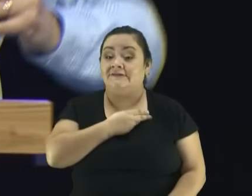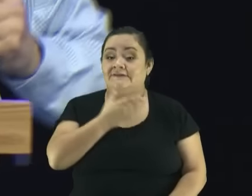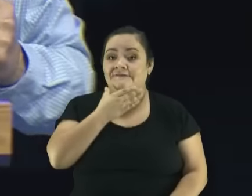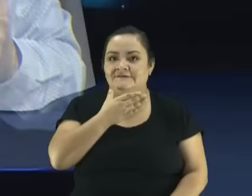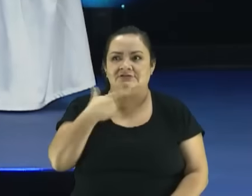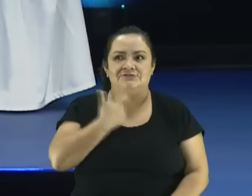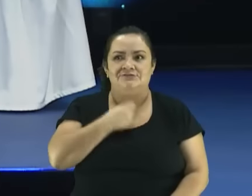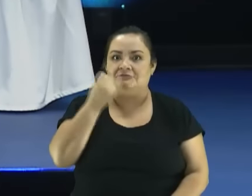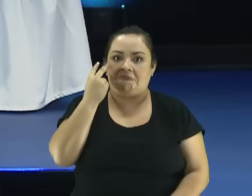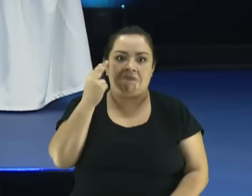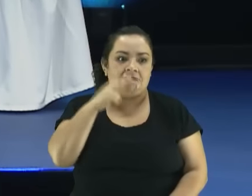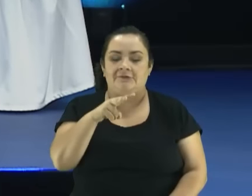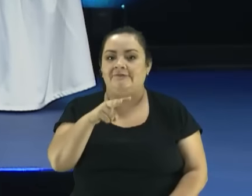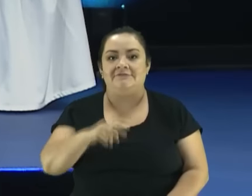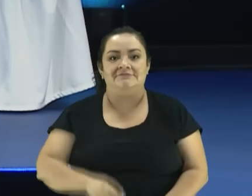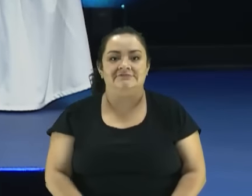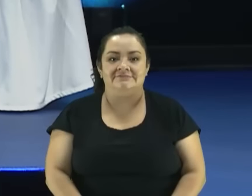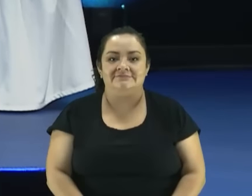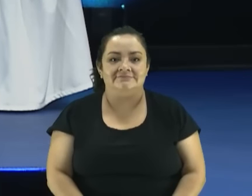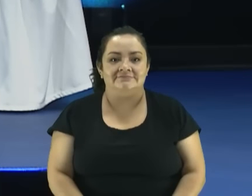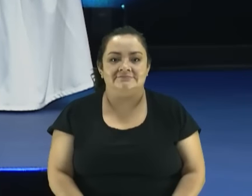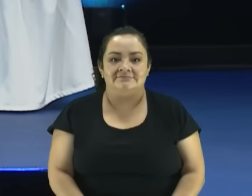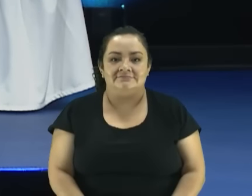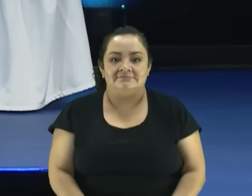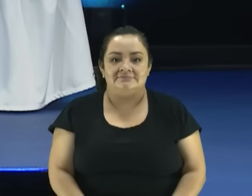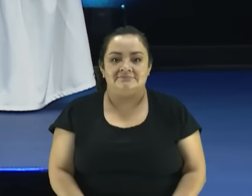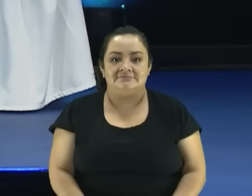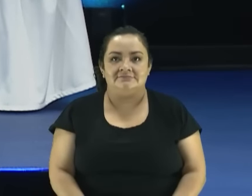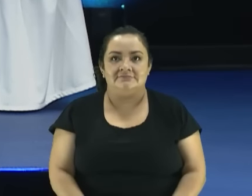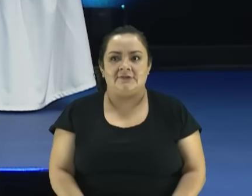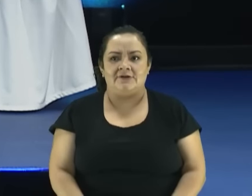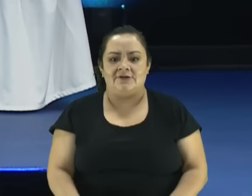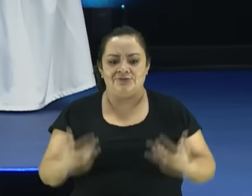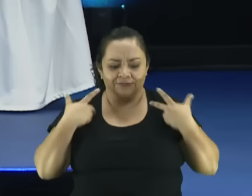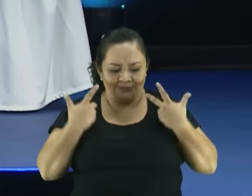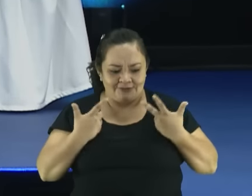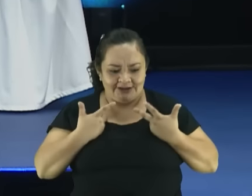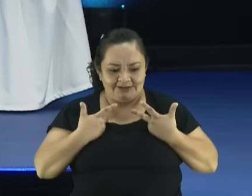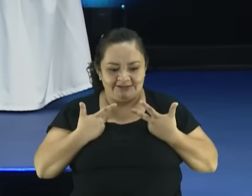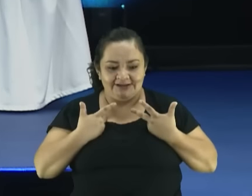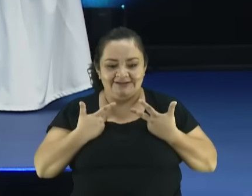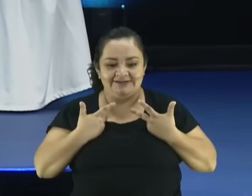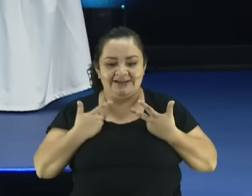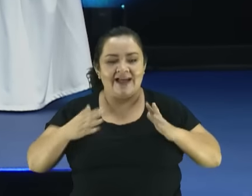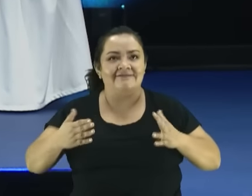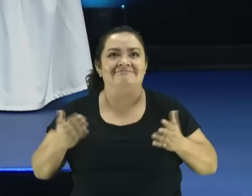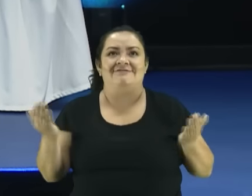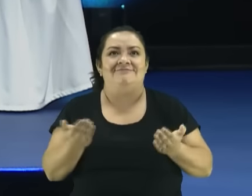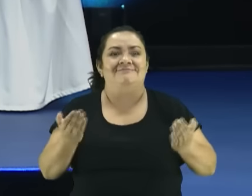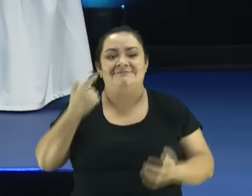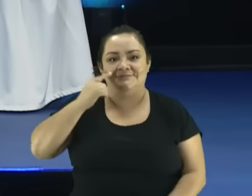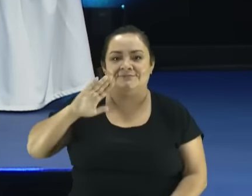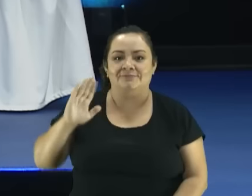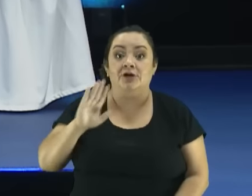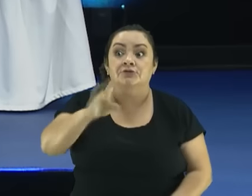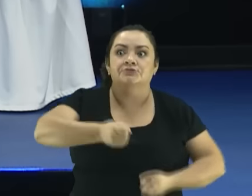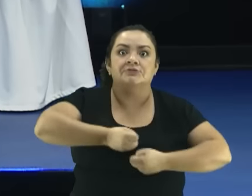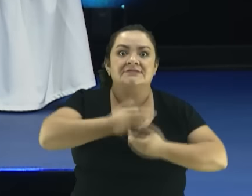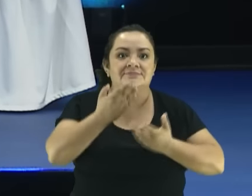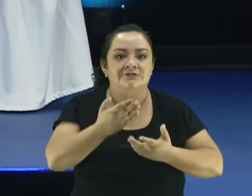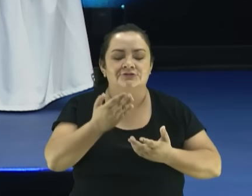no nos damos cuenta nuestras acciones no reflejan y modelan el evangelio en ningún sentido tu boca tus